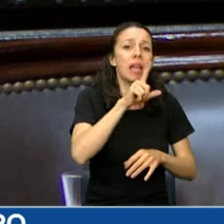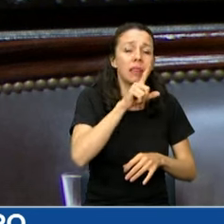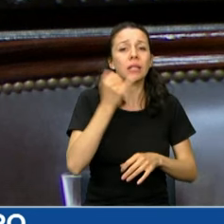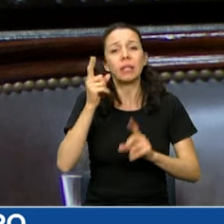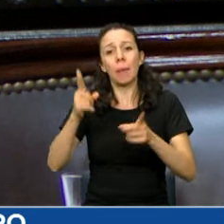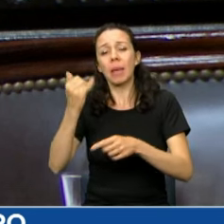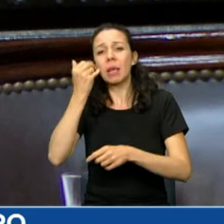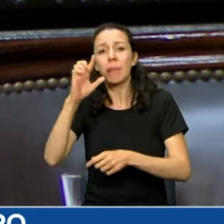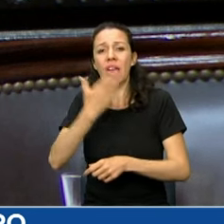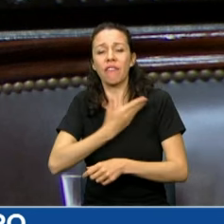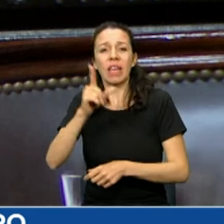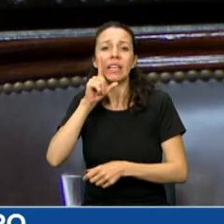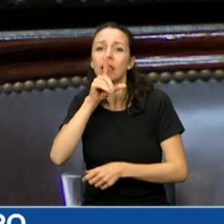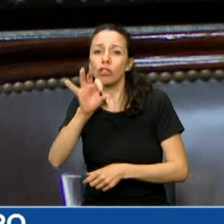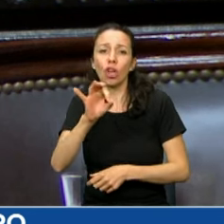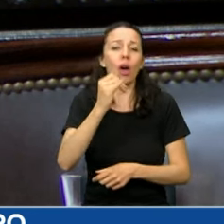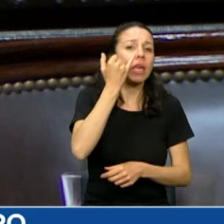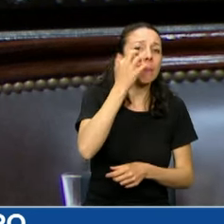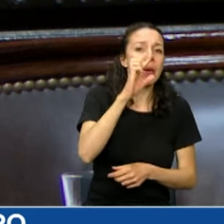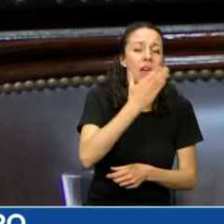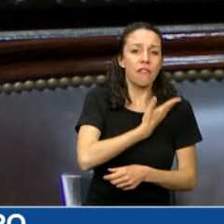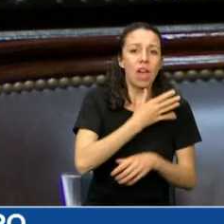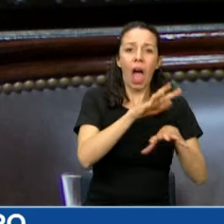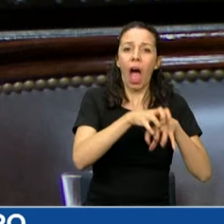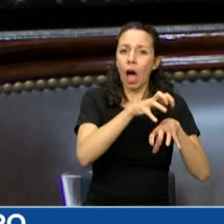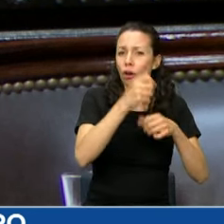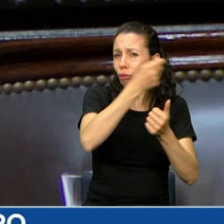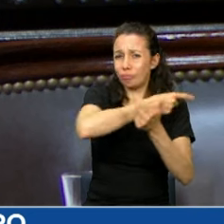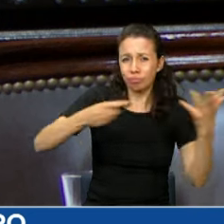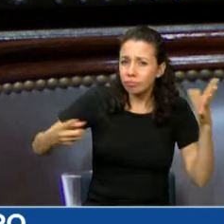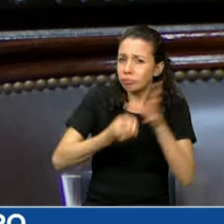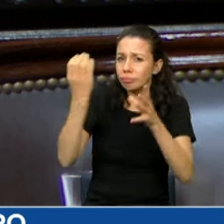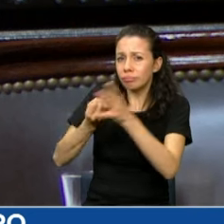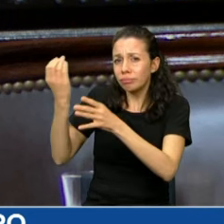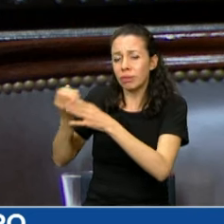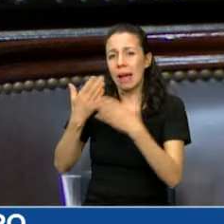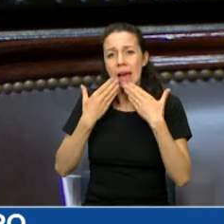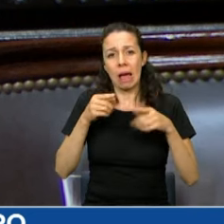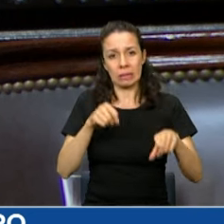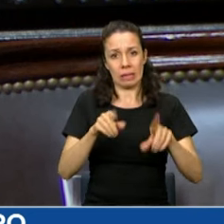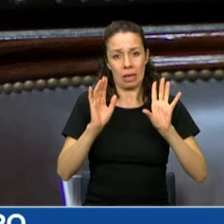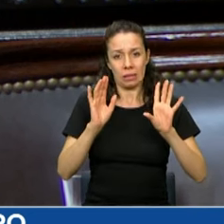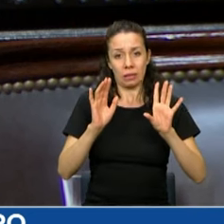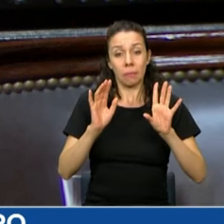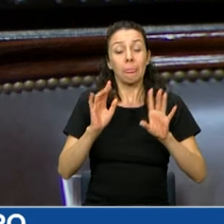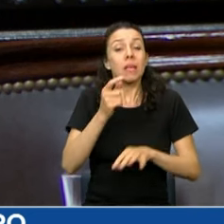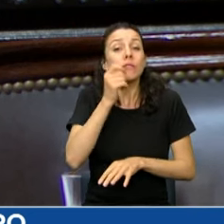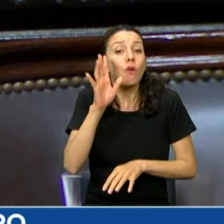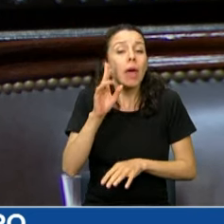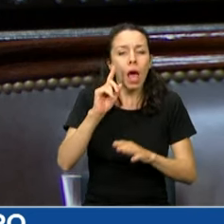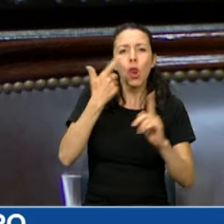ipf agro etcétera esto no Sería posible si no hay una política de